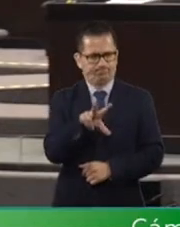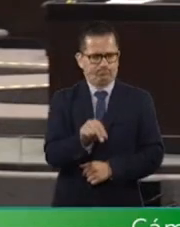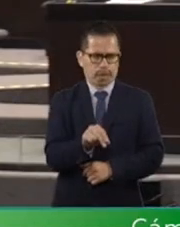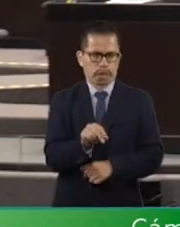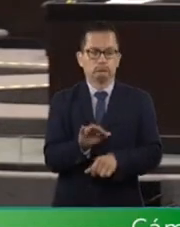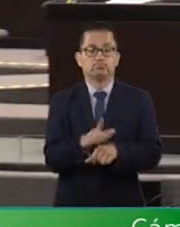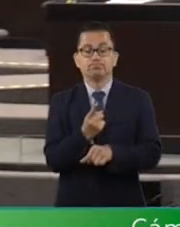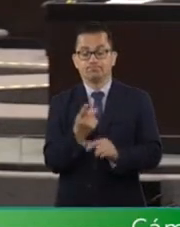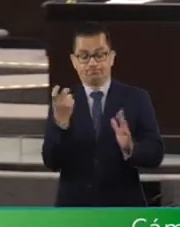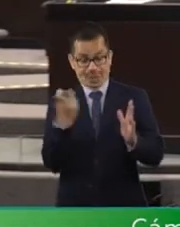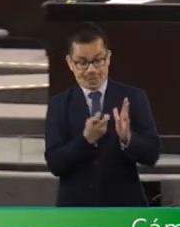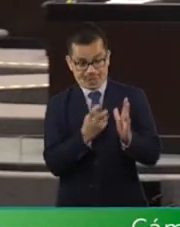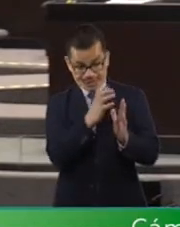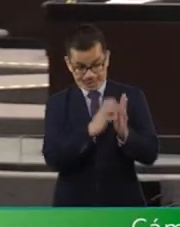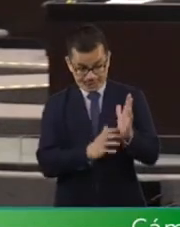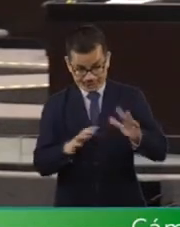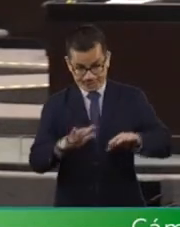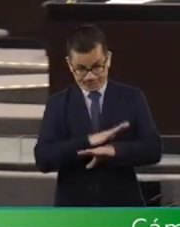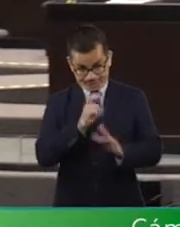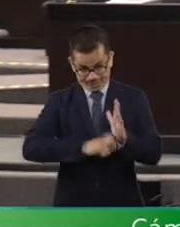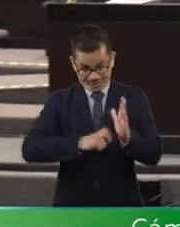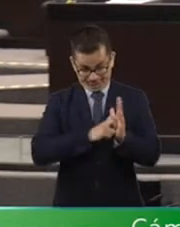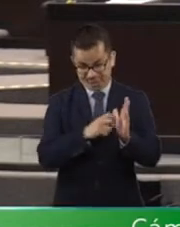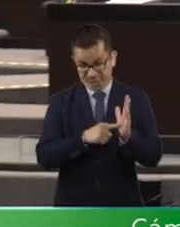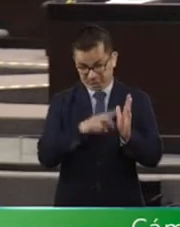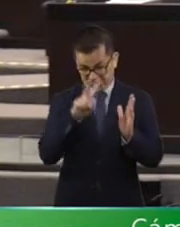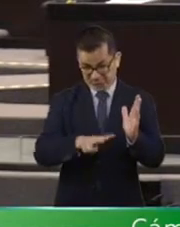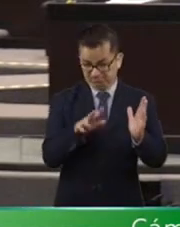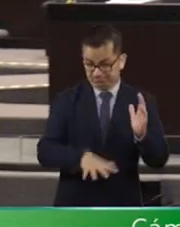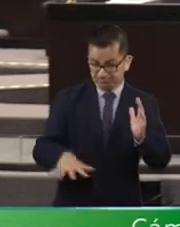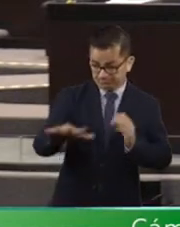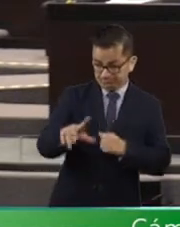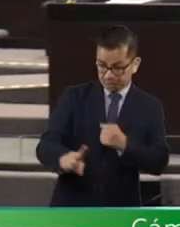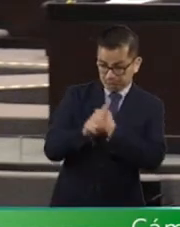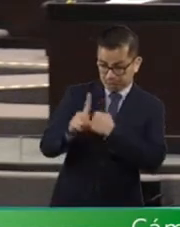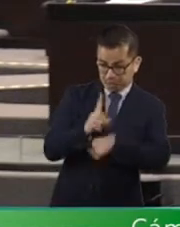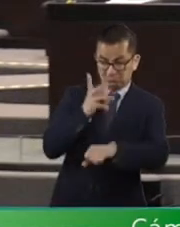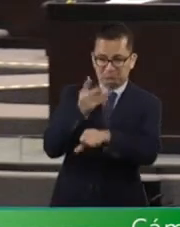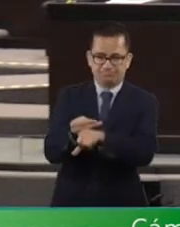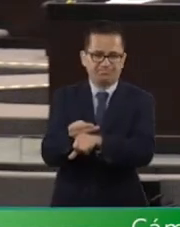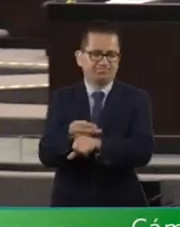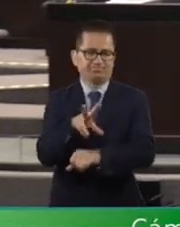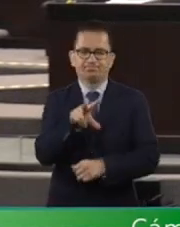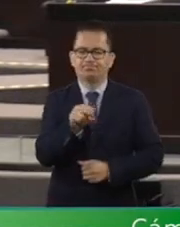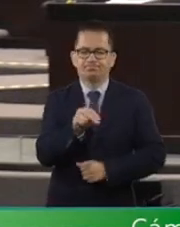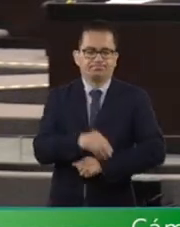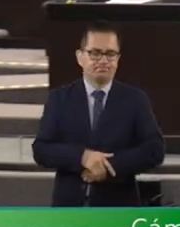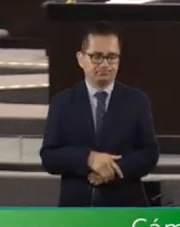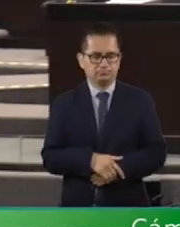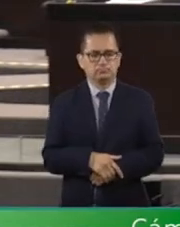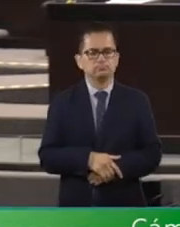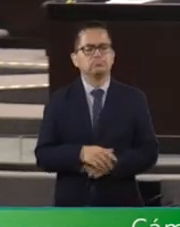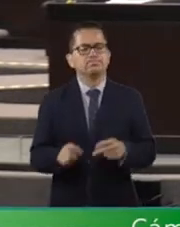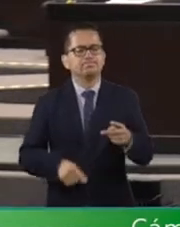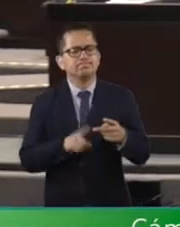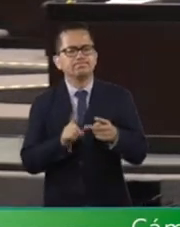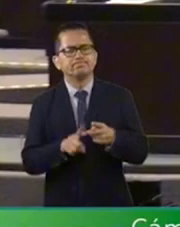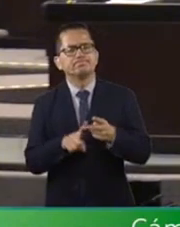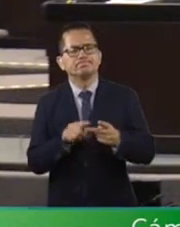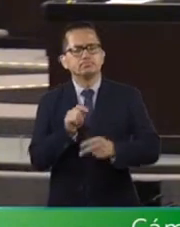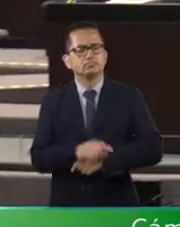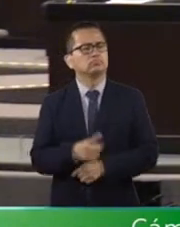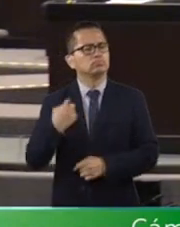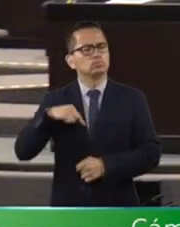resuelve el problema de la violencia y la inseguridad en nuestro país. Y dos, porque proponemos una